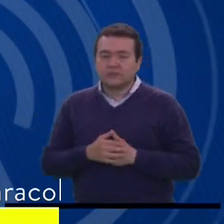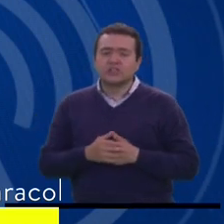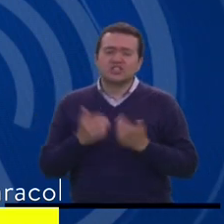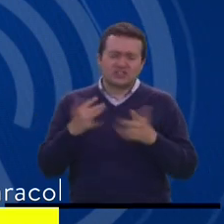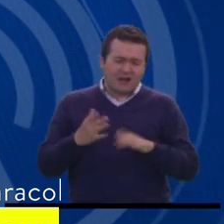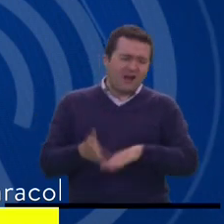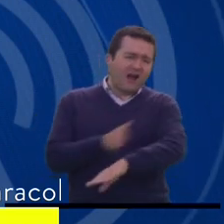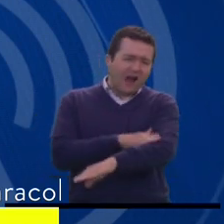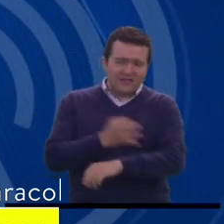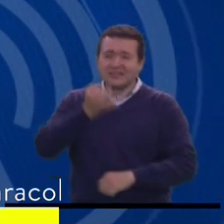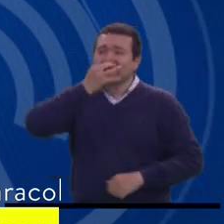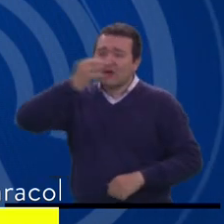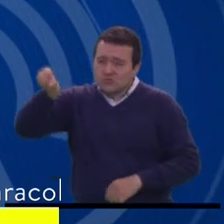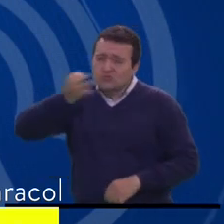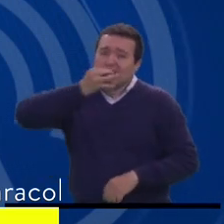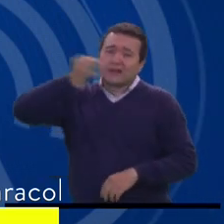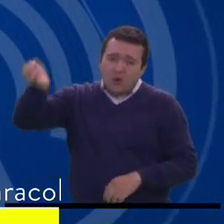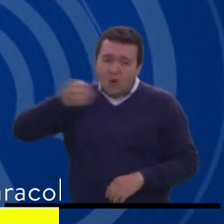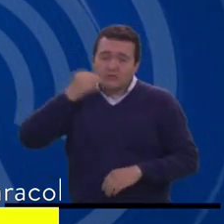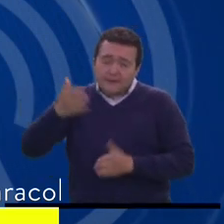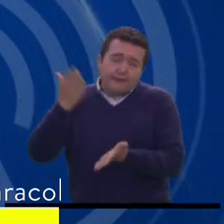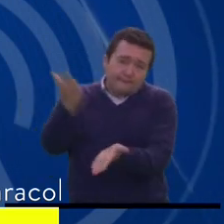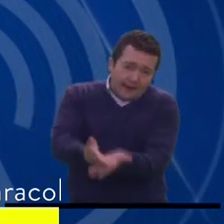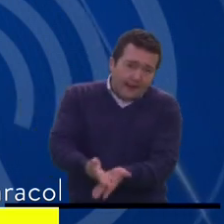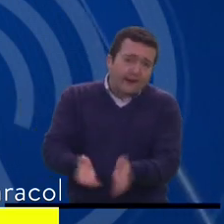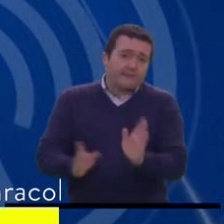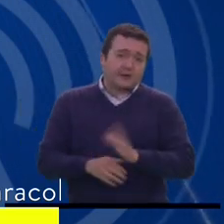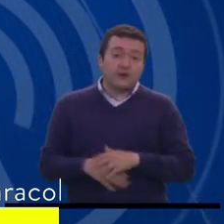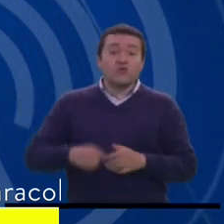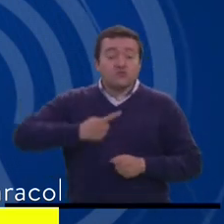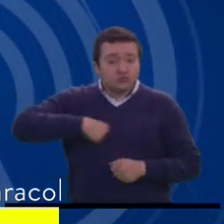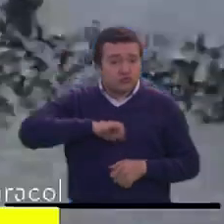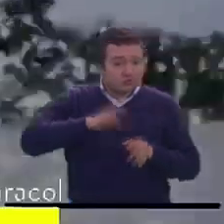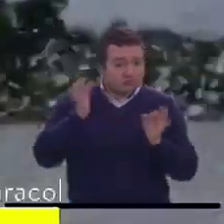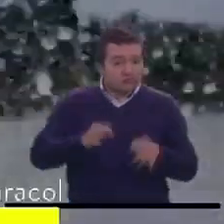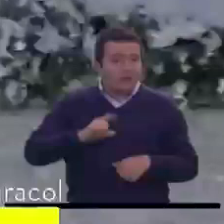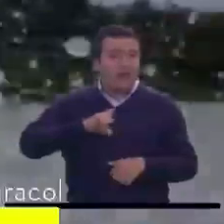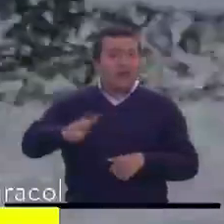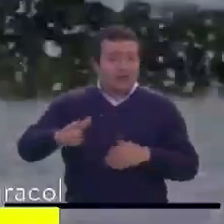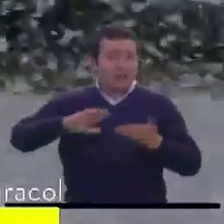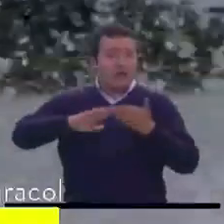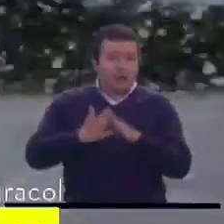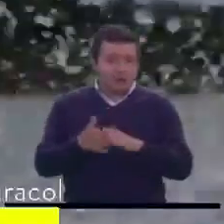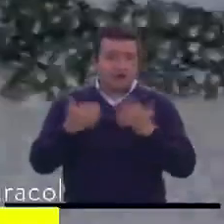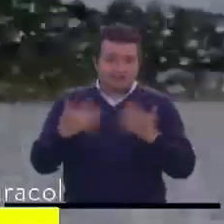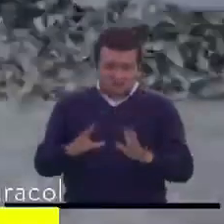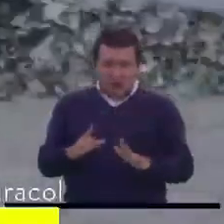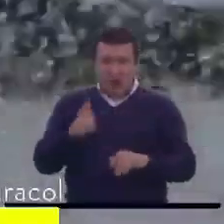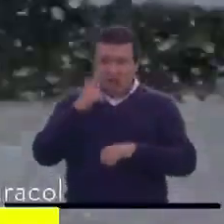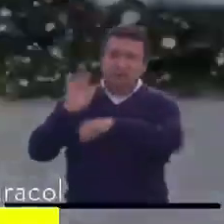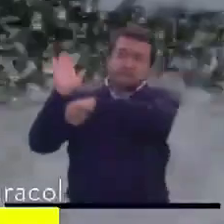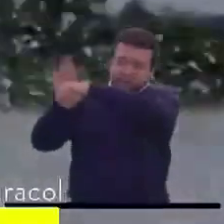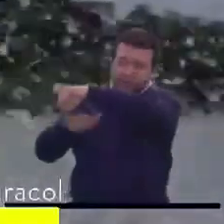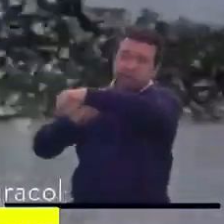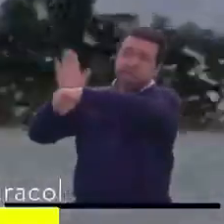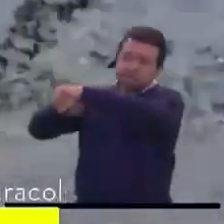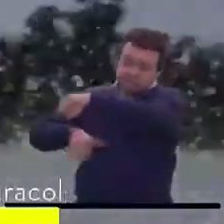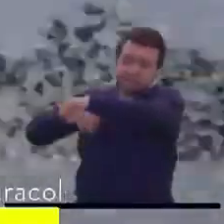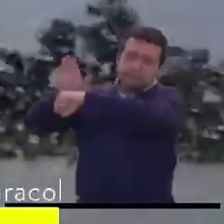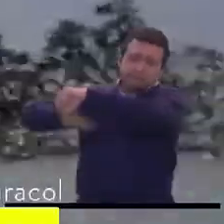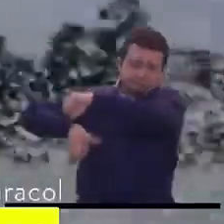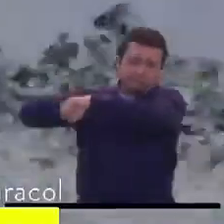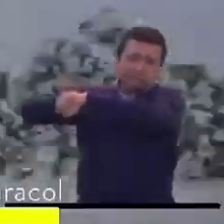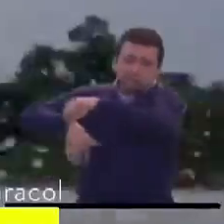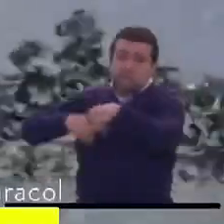anunciada, nosotros como líderes de la comunidad, esto ya lo habíamos manifestado por la información